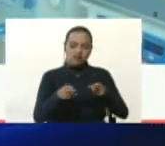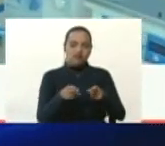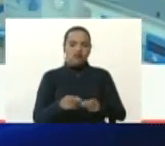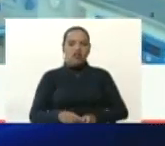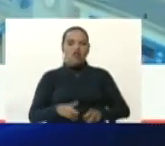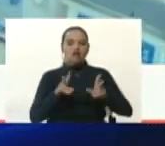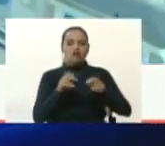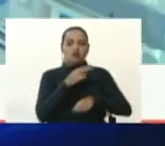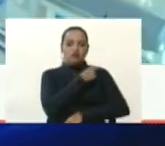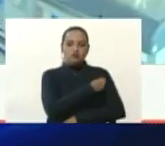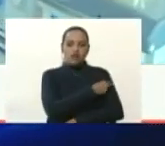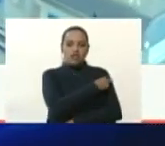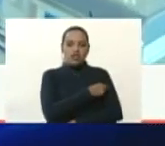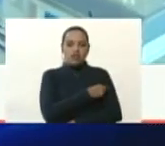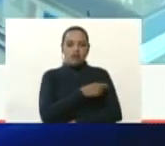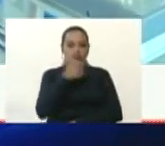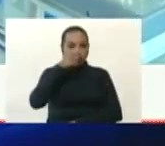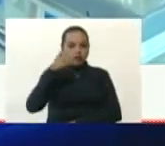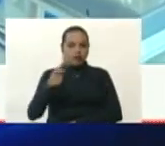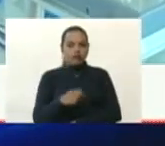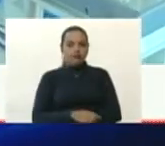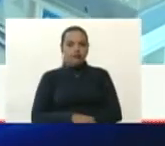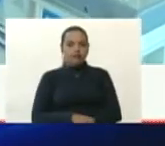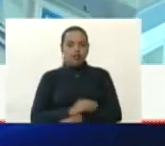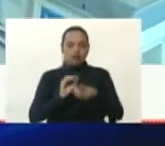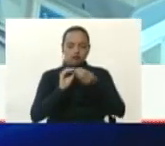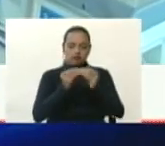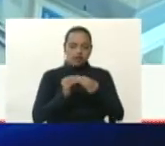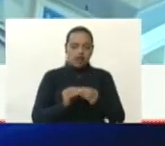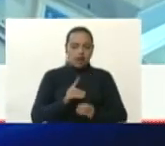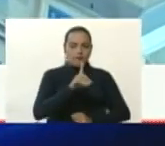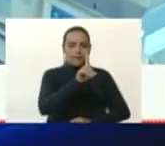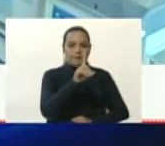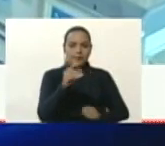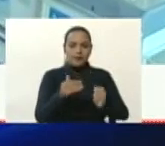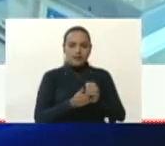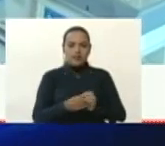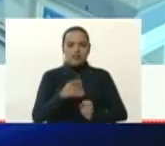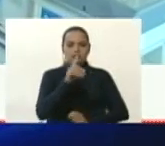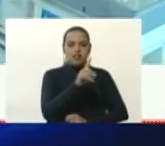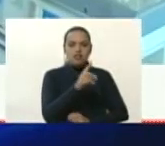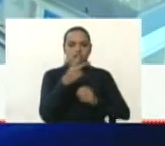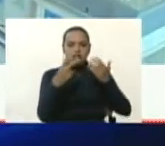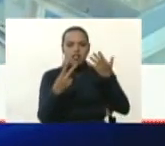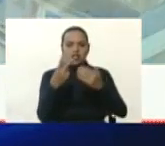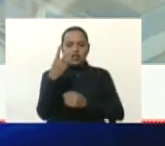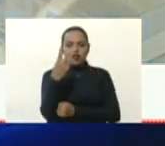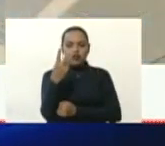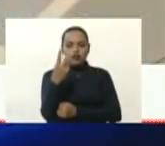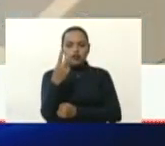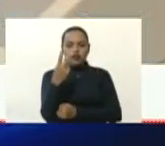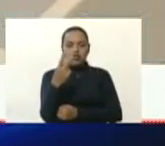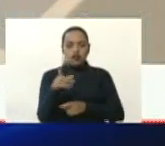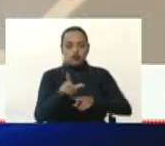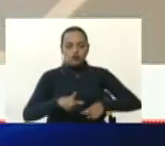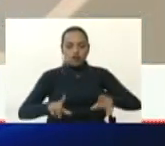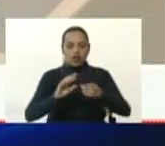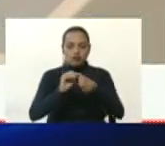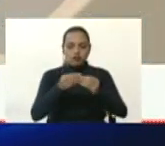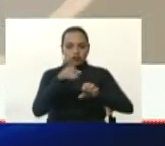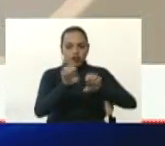pueblo. Estamos reparando 1.172 consultorios de barrio adentro, intensamente